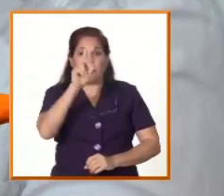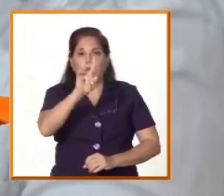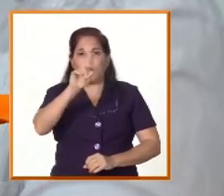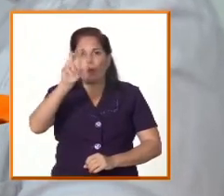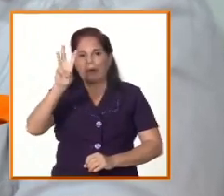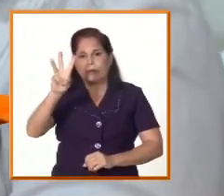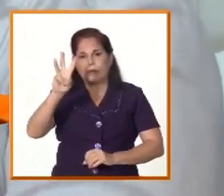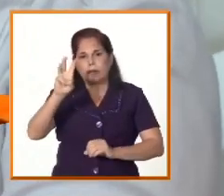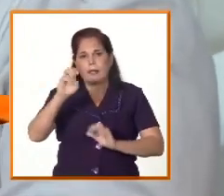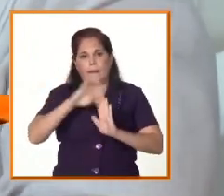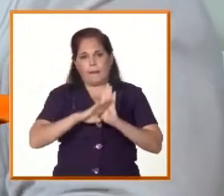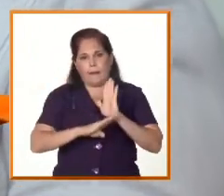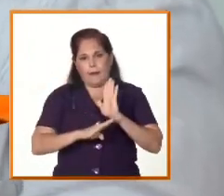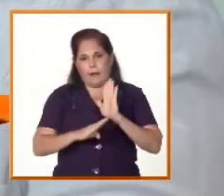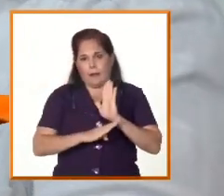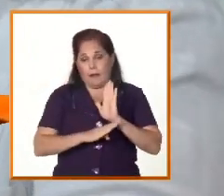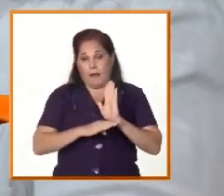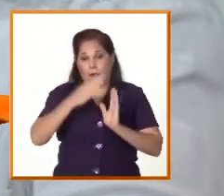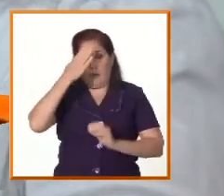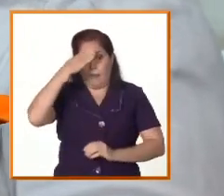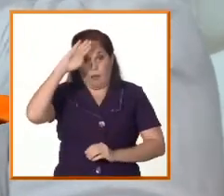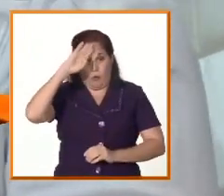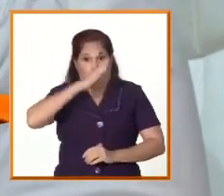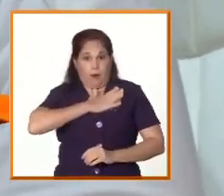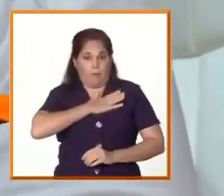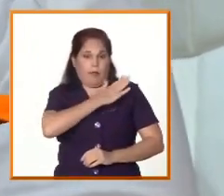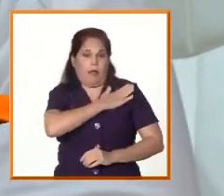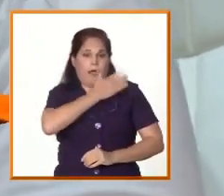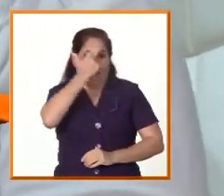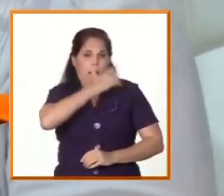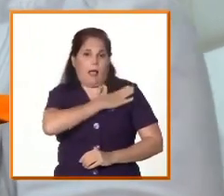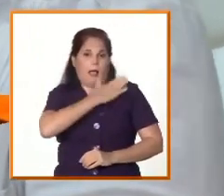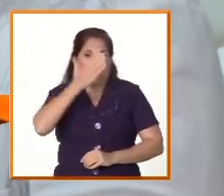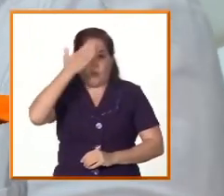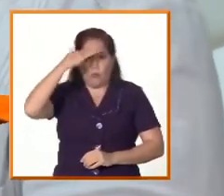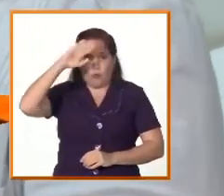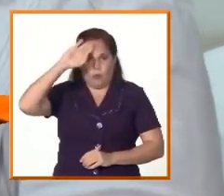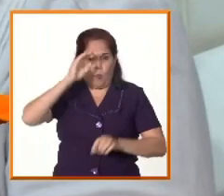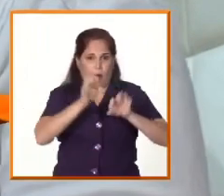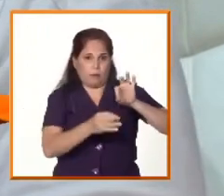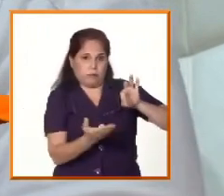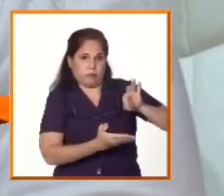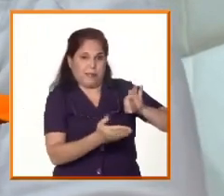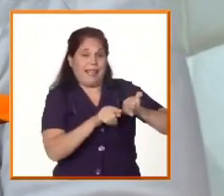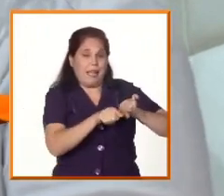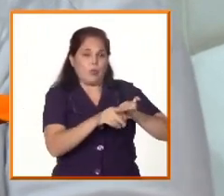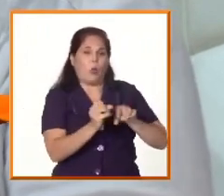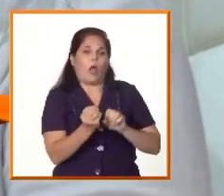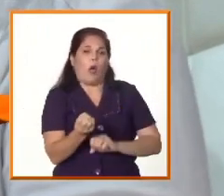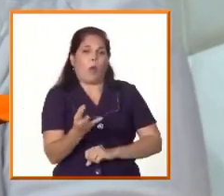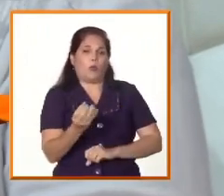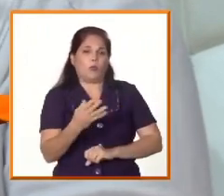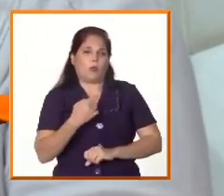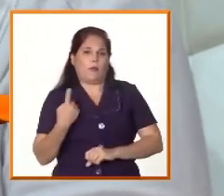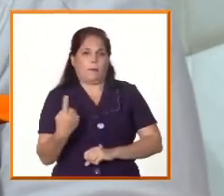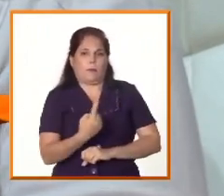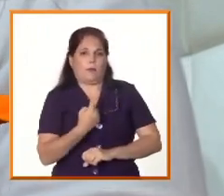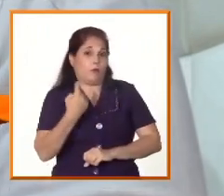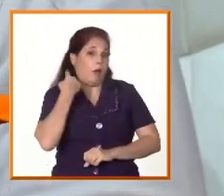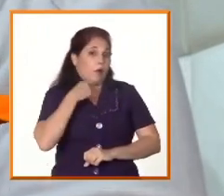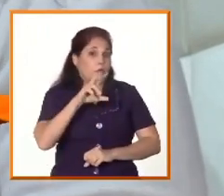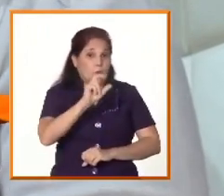que además consiste en el aprovechamiento de la cadena de valores a nosotros ellos se nos convirtió en una oportunidad nosotros tuvimos el año